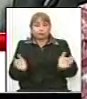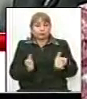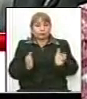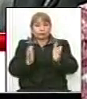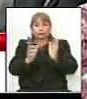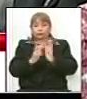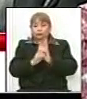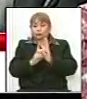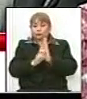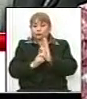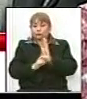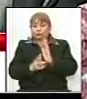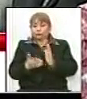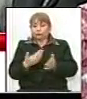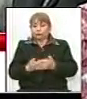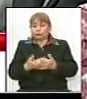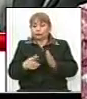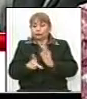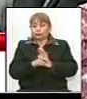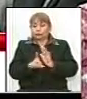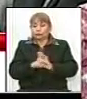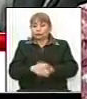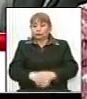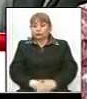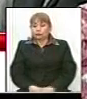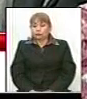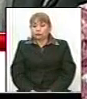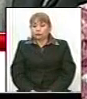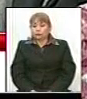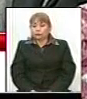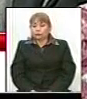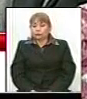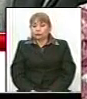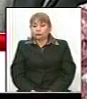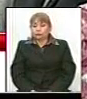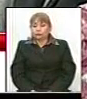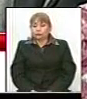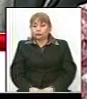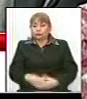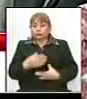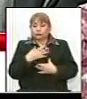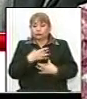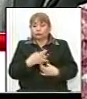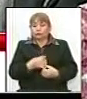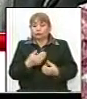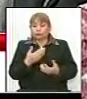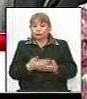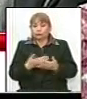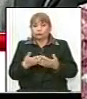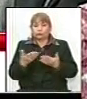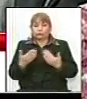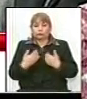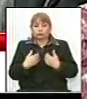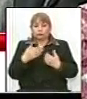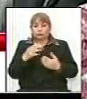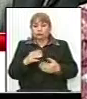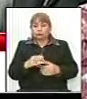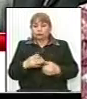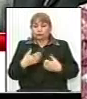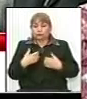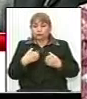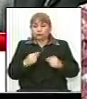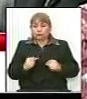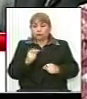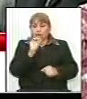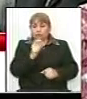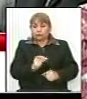y recursos, porque tras una ley principalmente debe haber recursos, y el interés respecto a la condición de salud y de bienestar